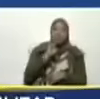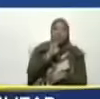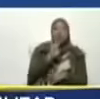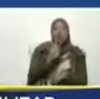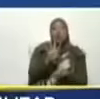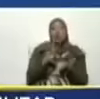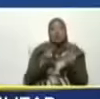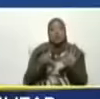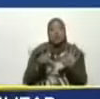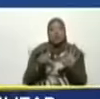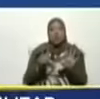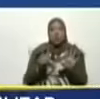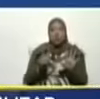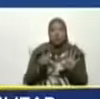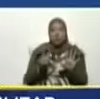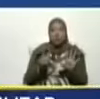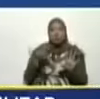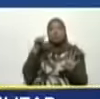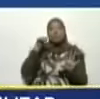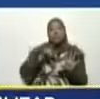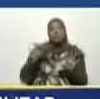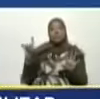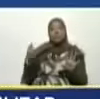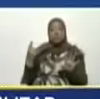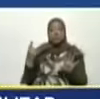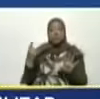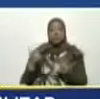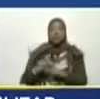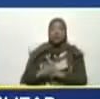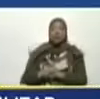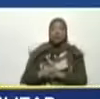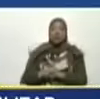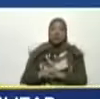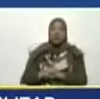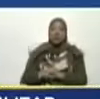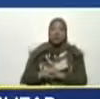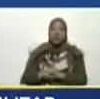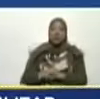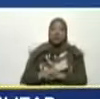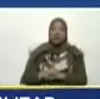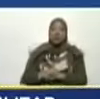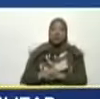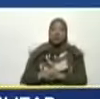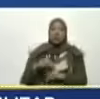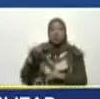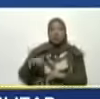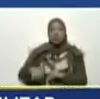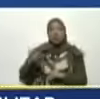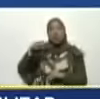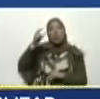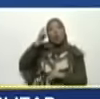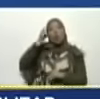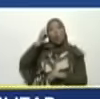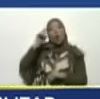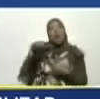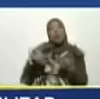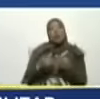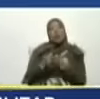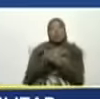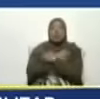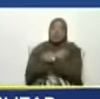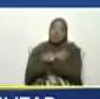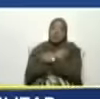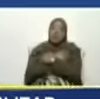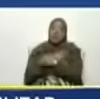97 sargentos primero ascienden dignamente el día de hoy. Los